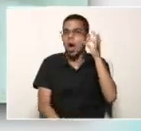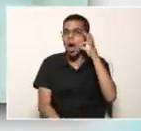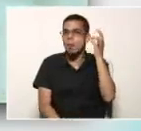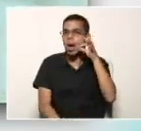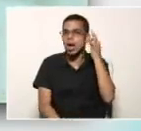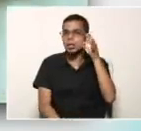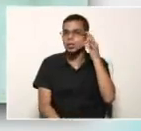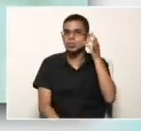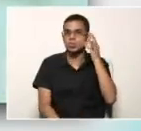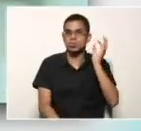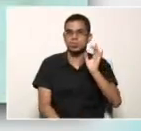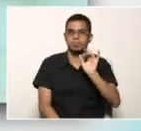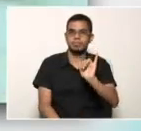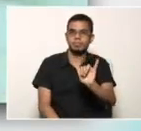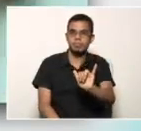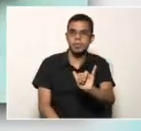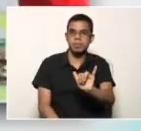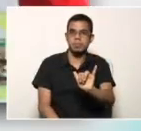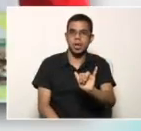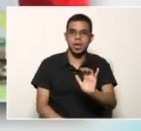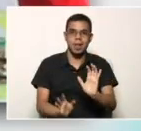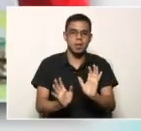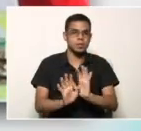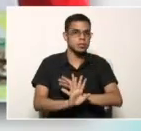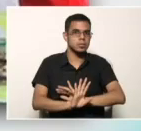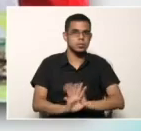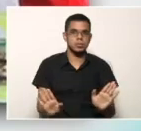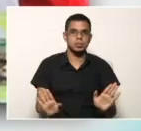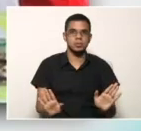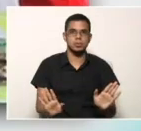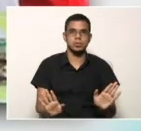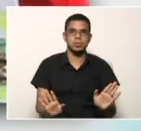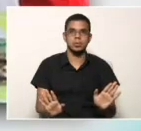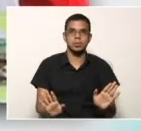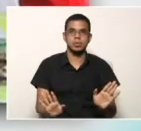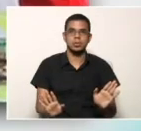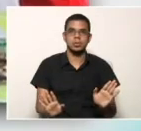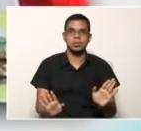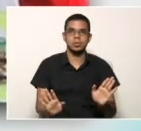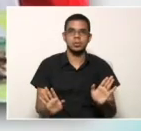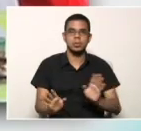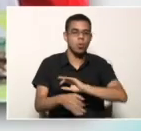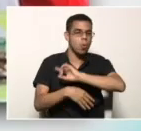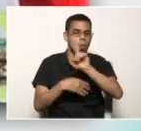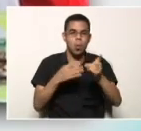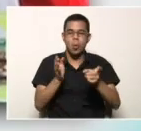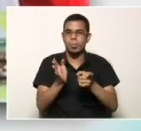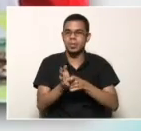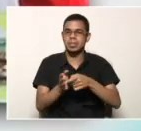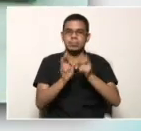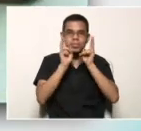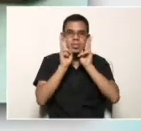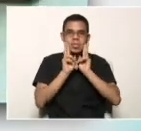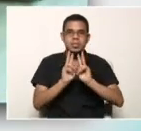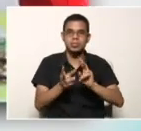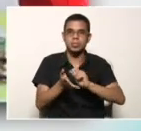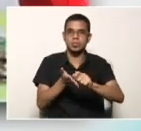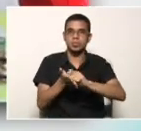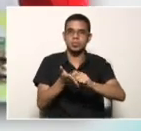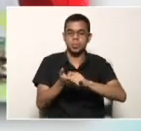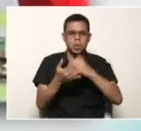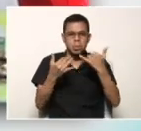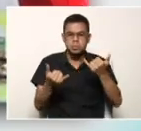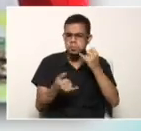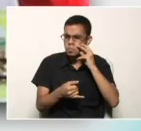Seguidamente la volteamos y pasamos al borrador. Tiene que estar completamente limpio. ¿Bien? Cuando ya la veamos